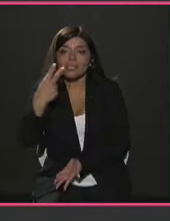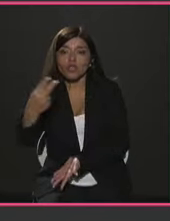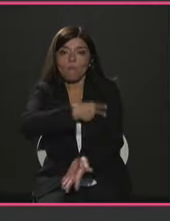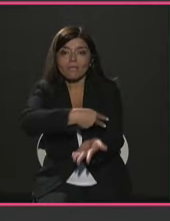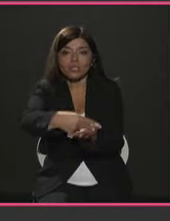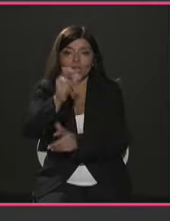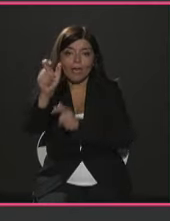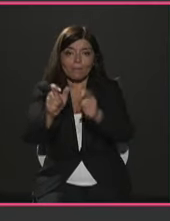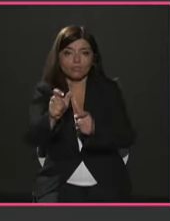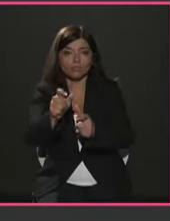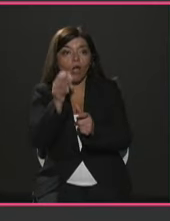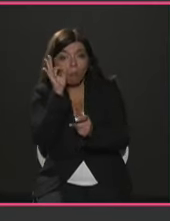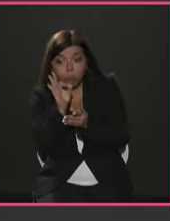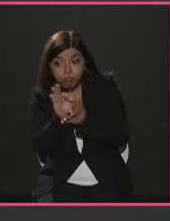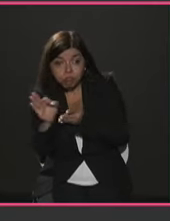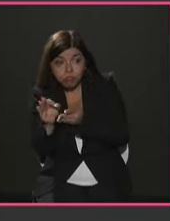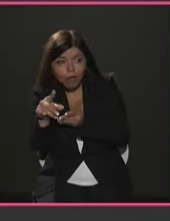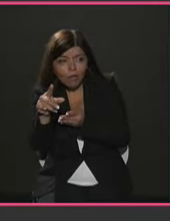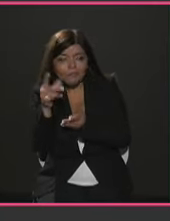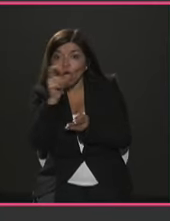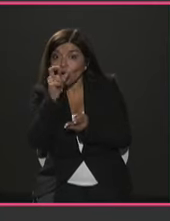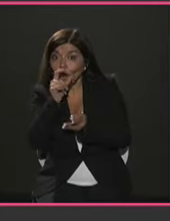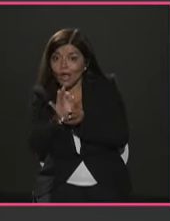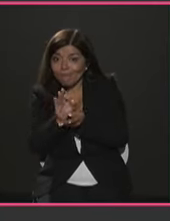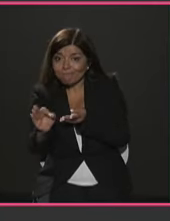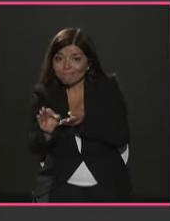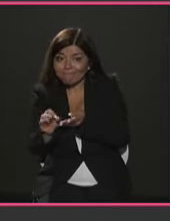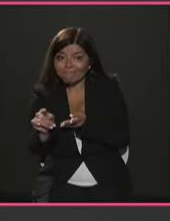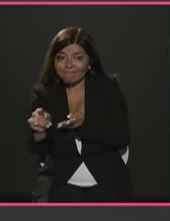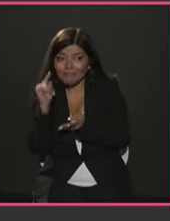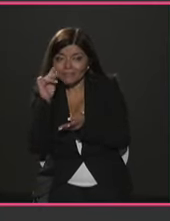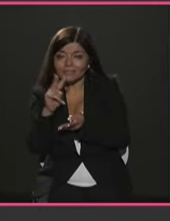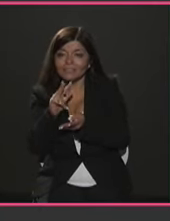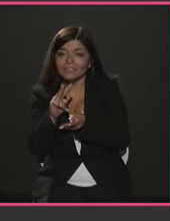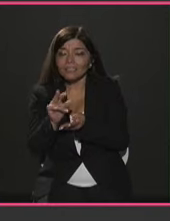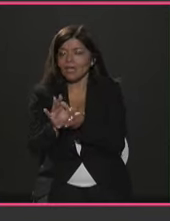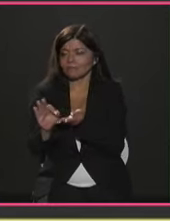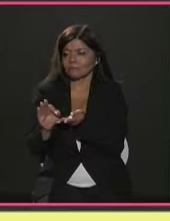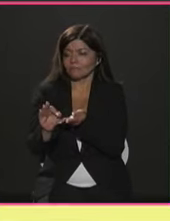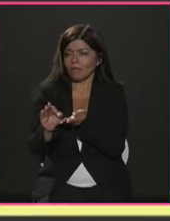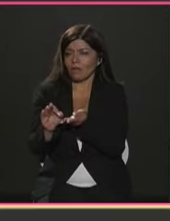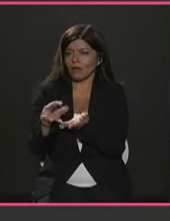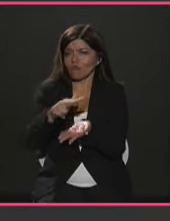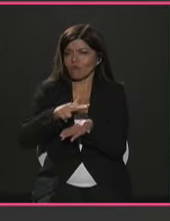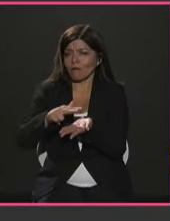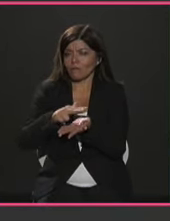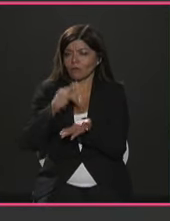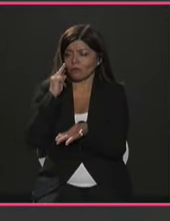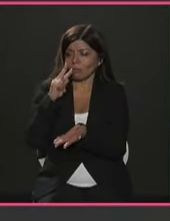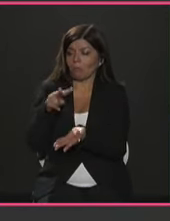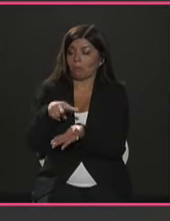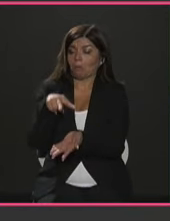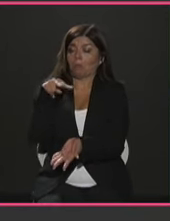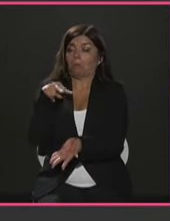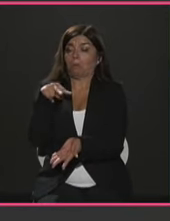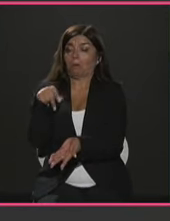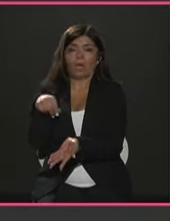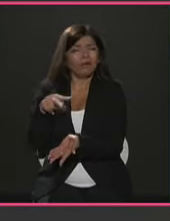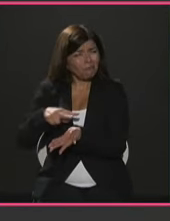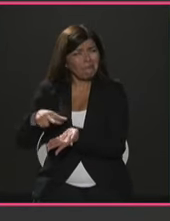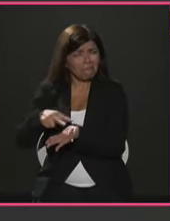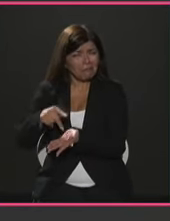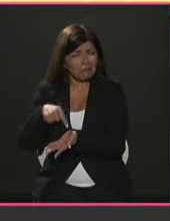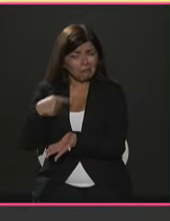representadas en esta pequeña manchita nadie podría reconocer que es Nueva York ni yo mismo